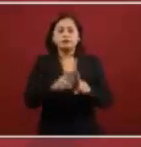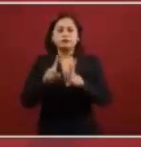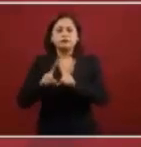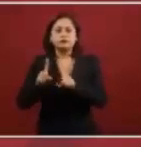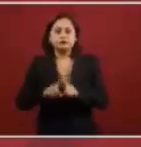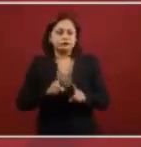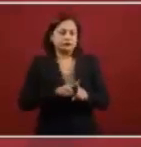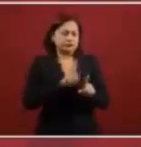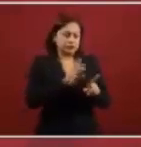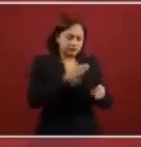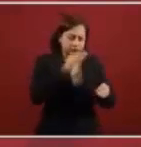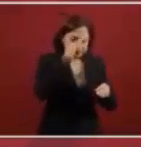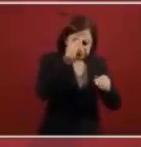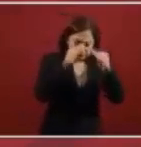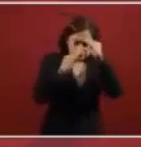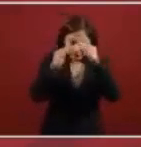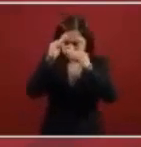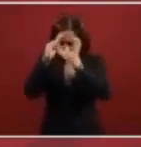políticas